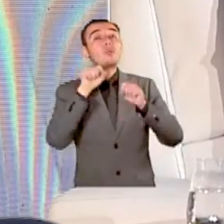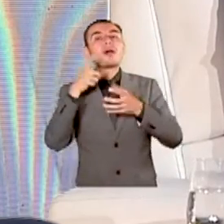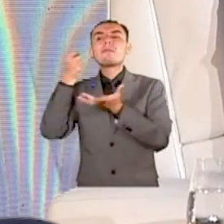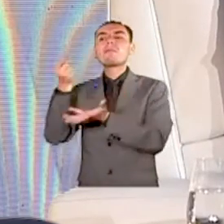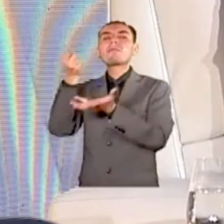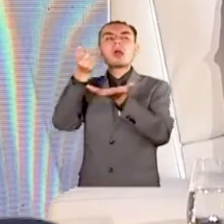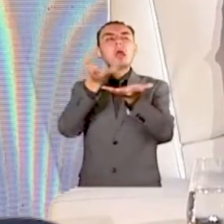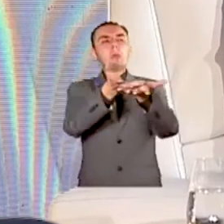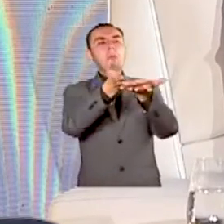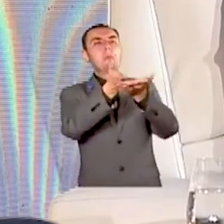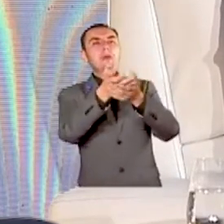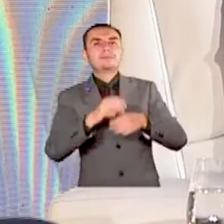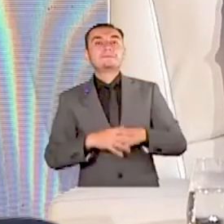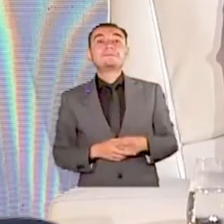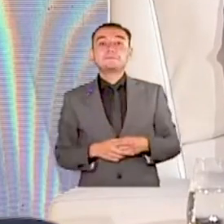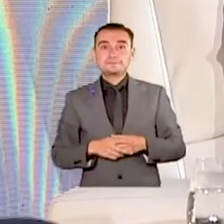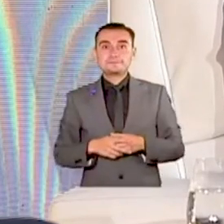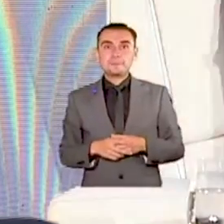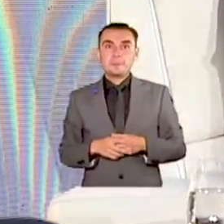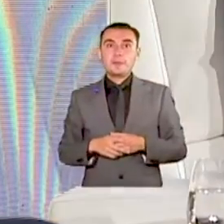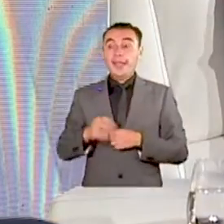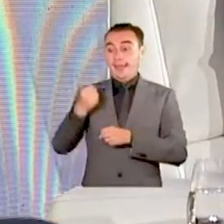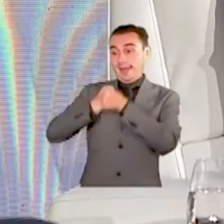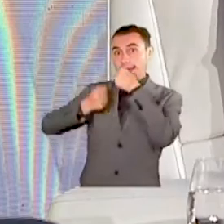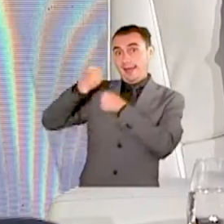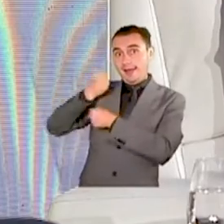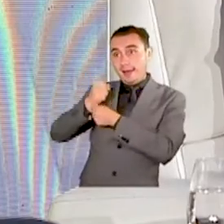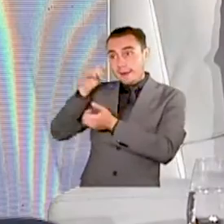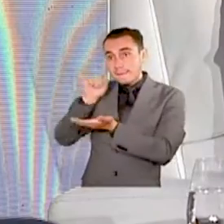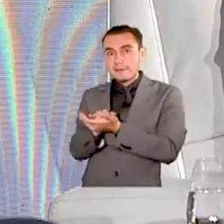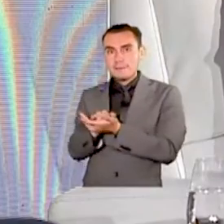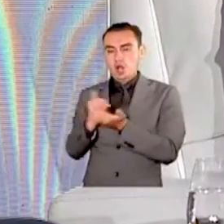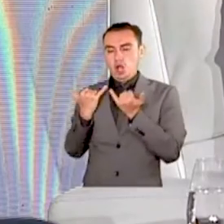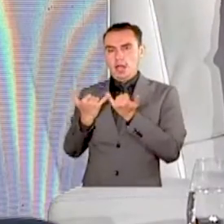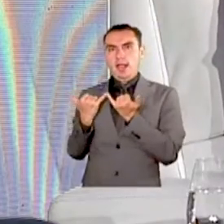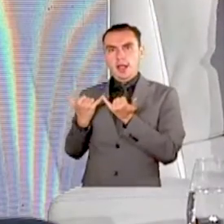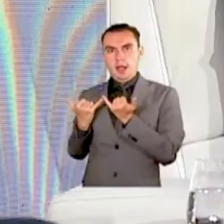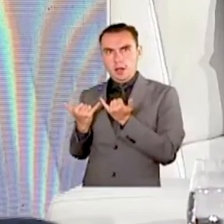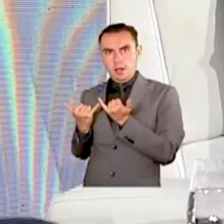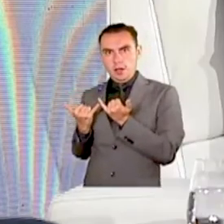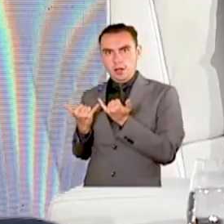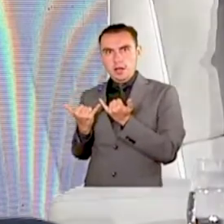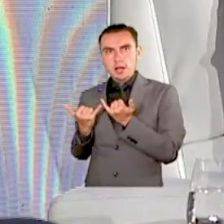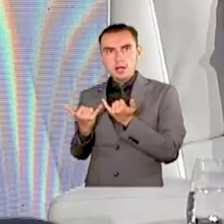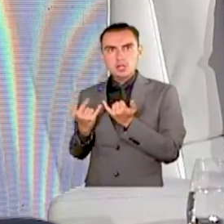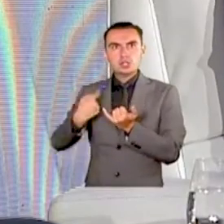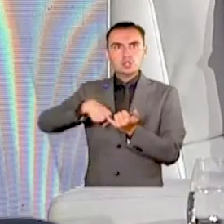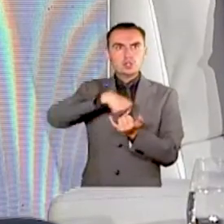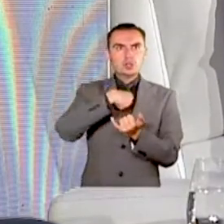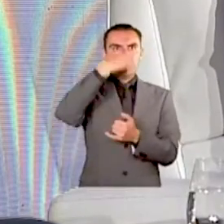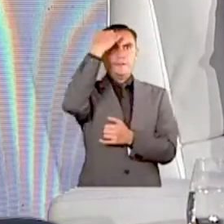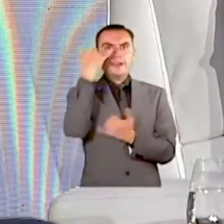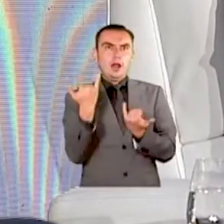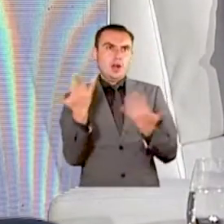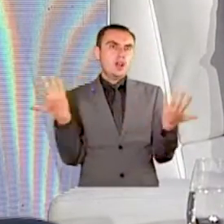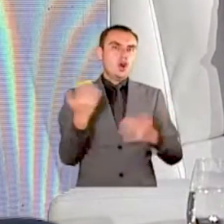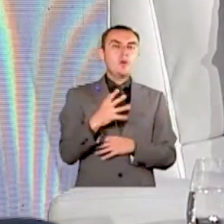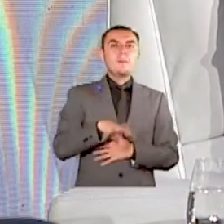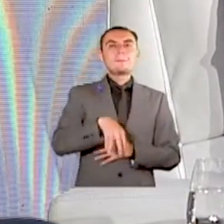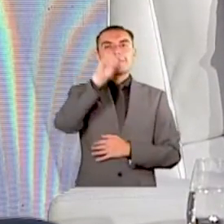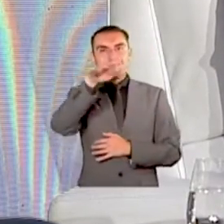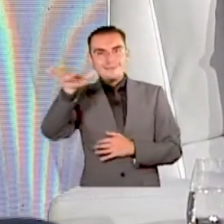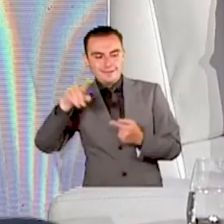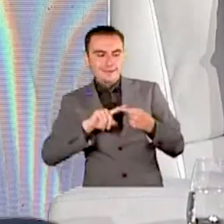para ese dragado. Desde el año anterior y durante la presente vigencia, tanto con Magdalena como